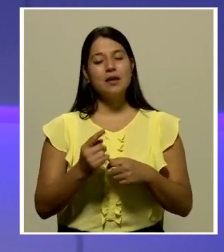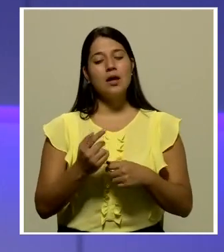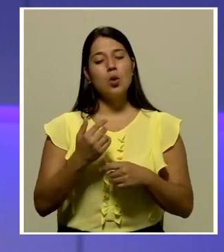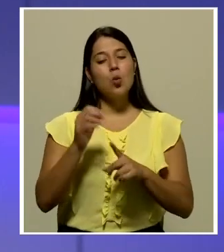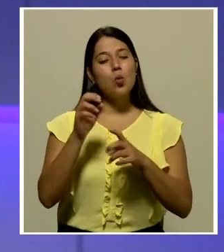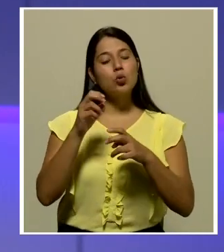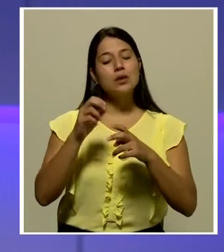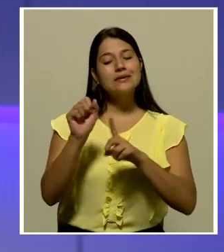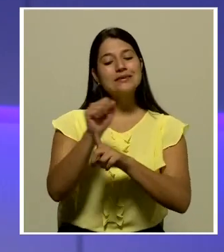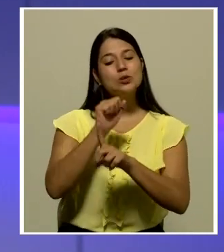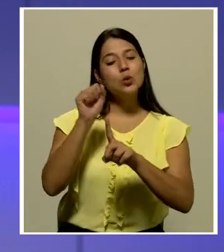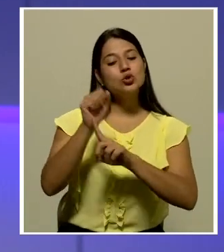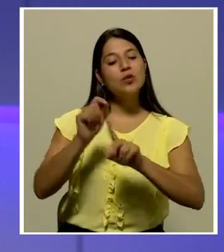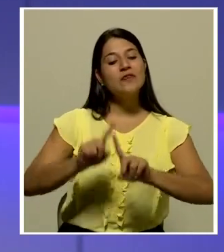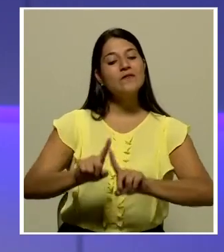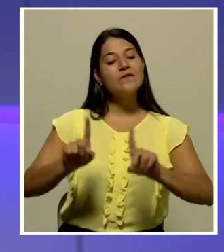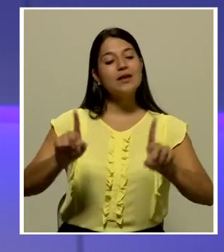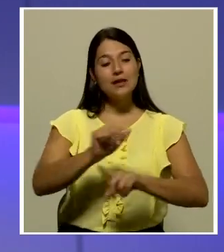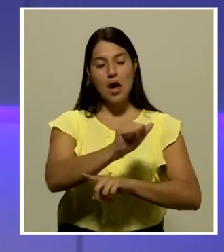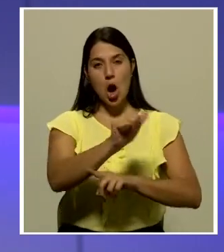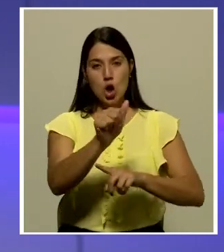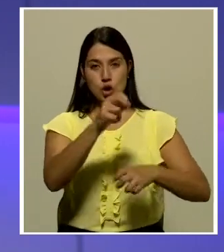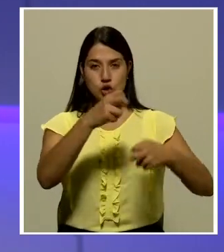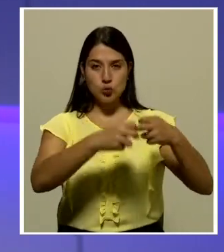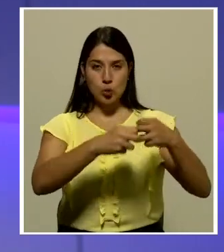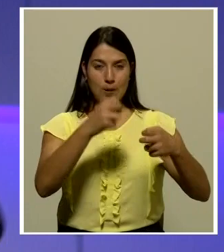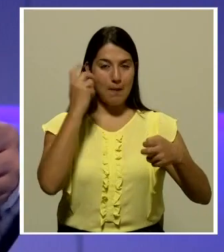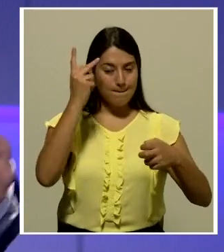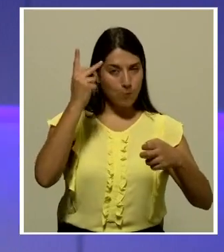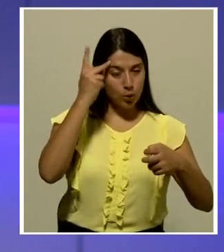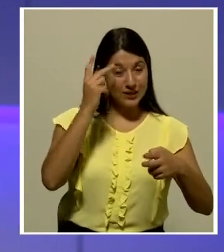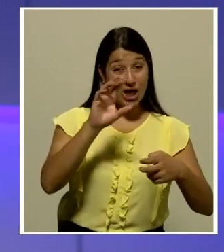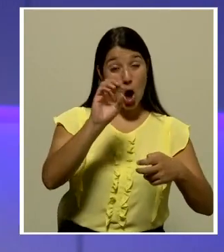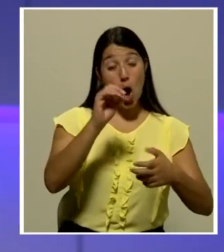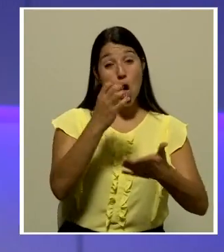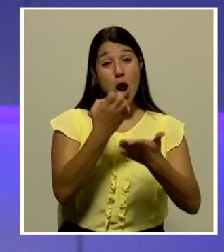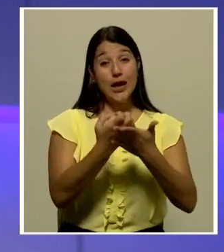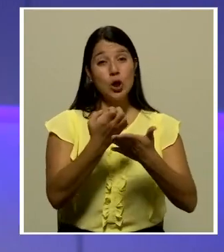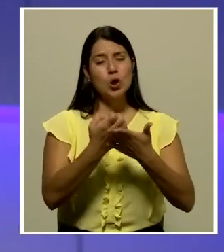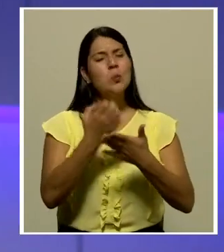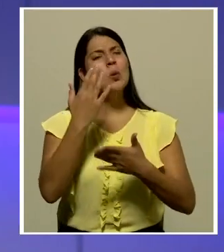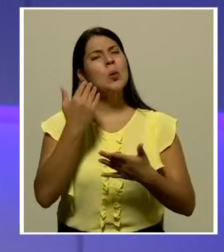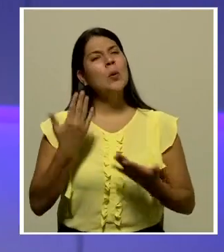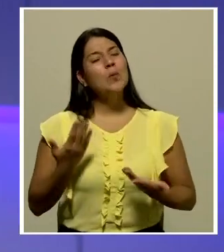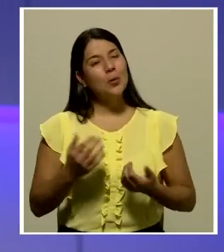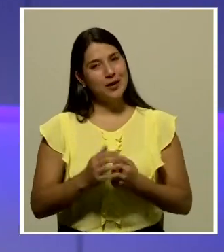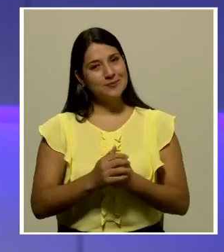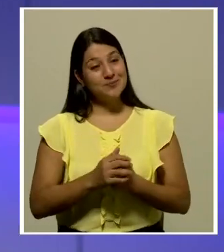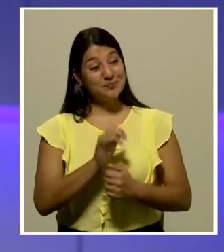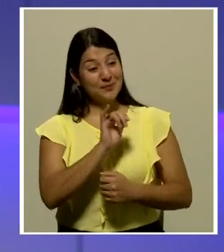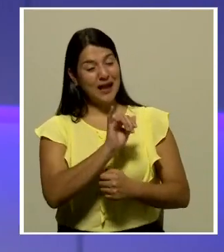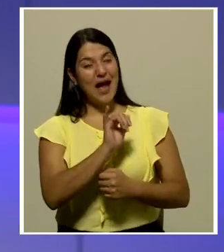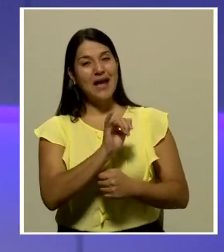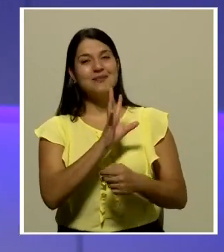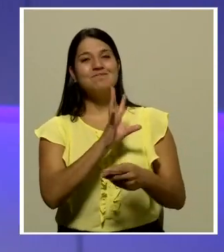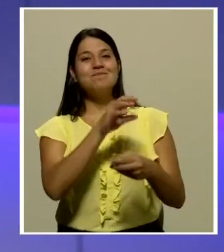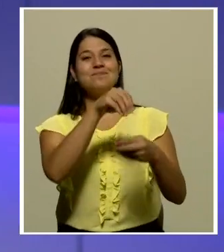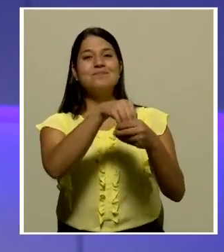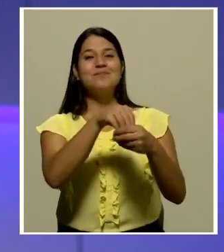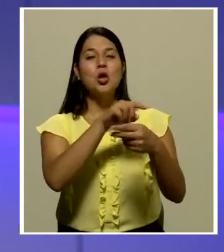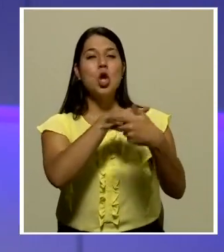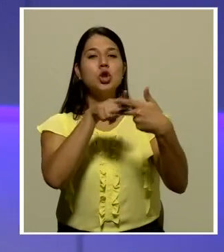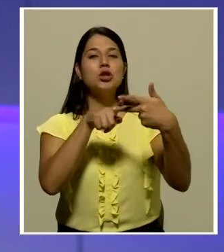y económicos. Es que en esa trama convergen tres poderes de la